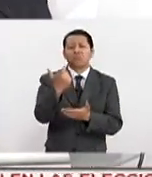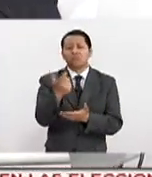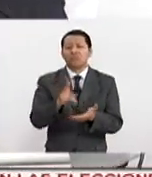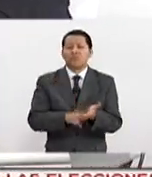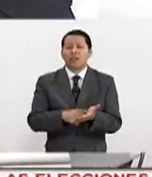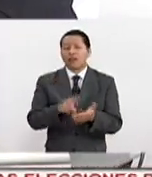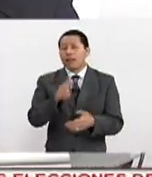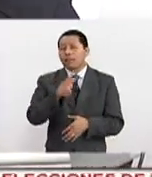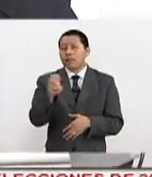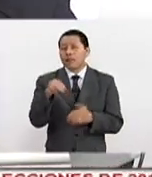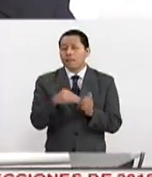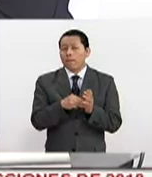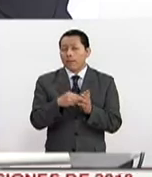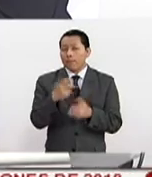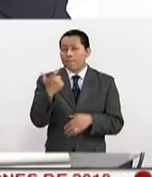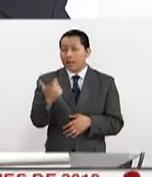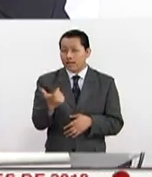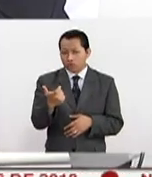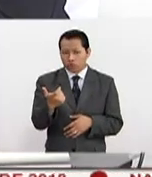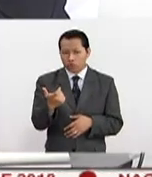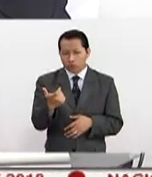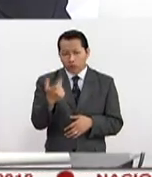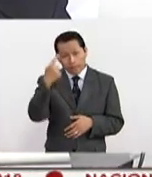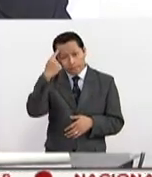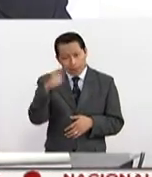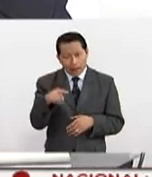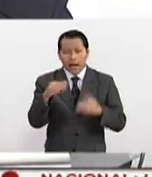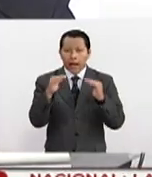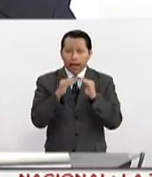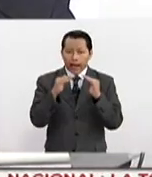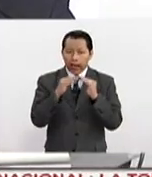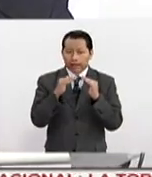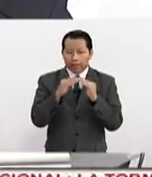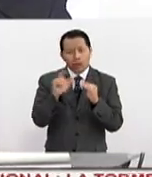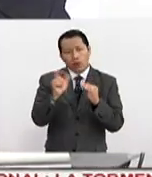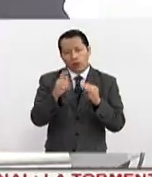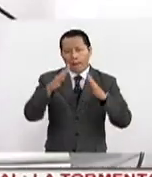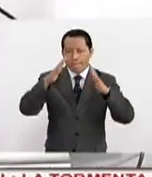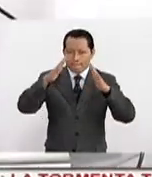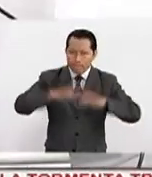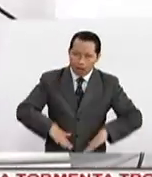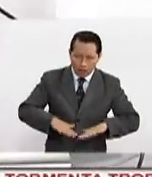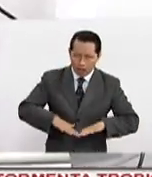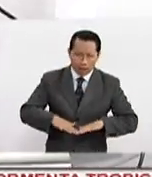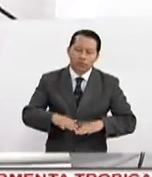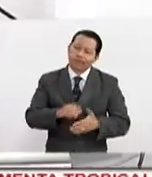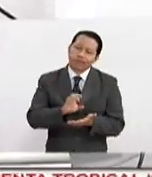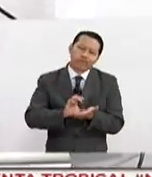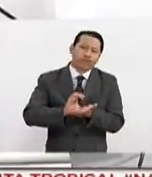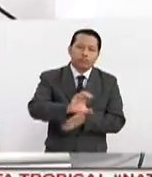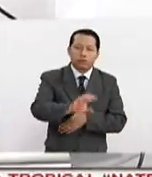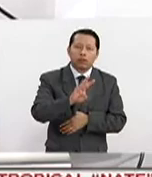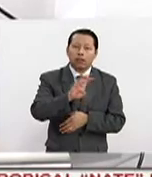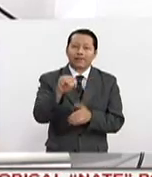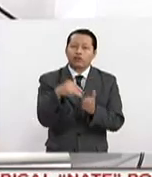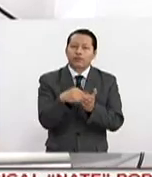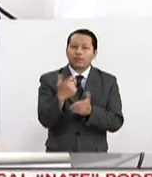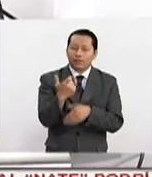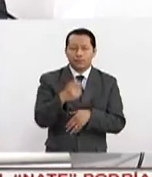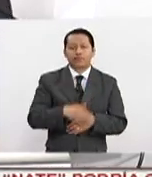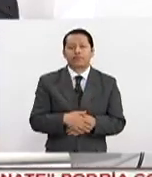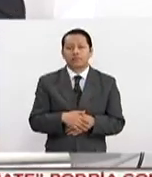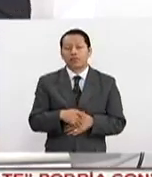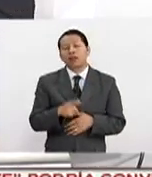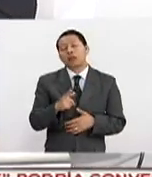de 300,000 pesos para una vivienda de pérdida total. No son un capricho, no son